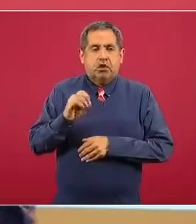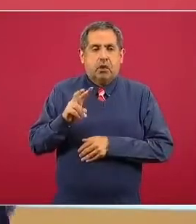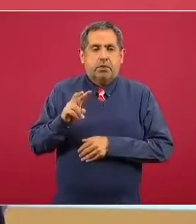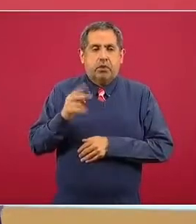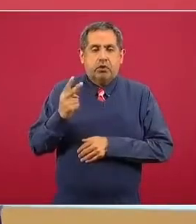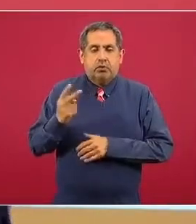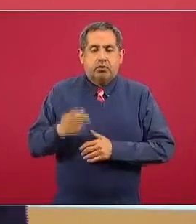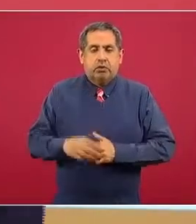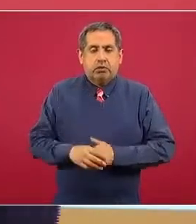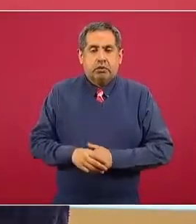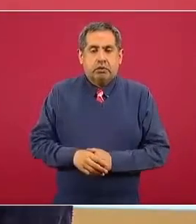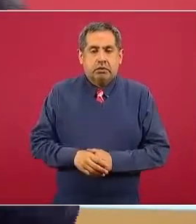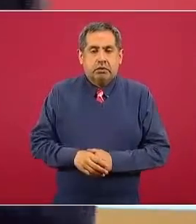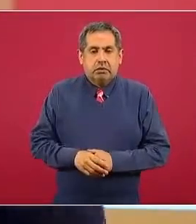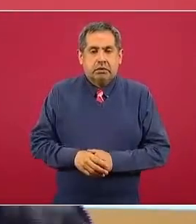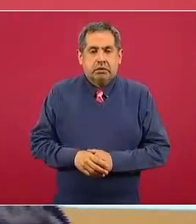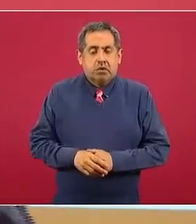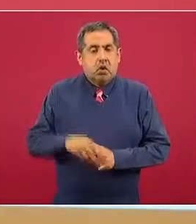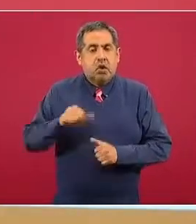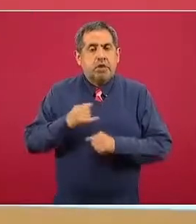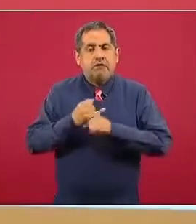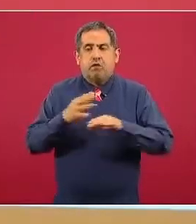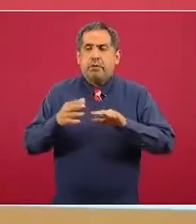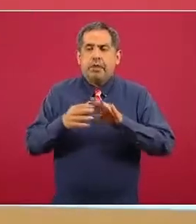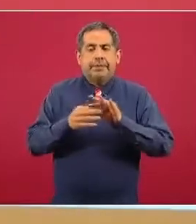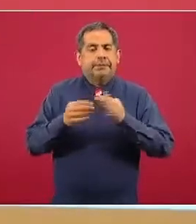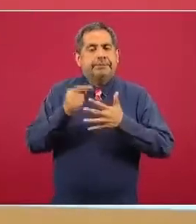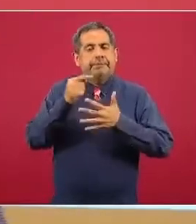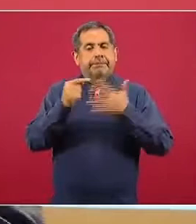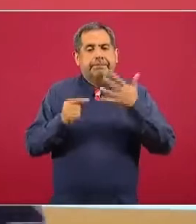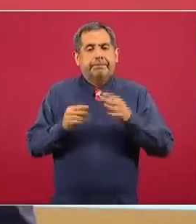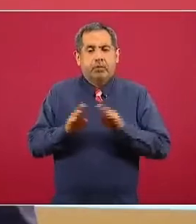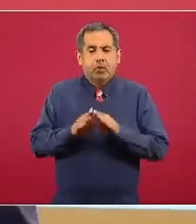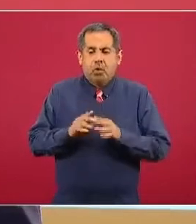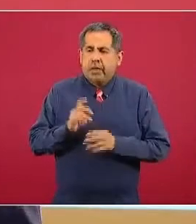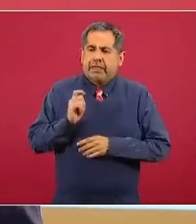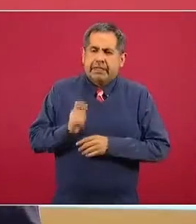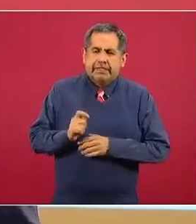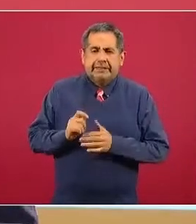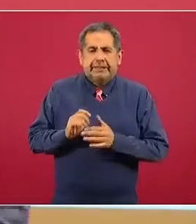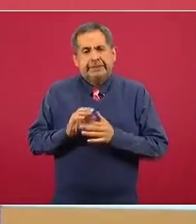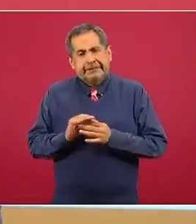SARS-CoV-2. Y hoy tenemos el informe técnico. Vamos a comentar